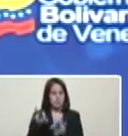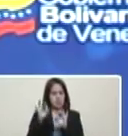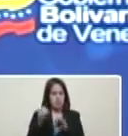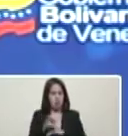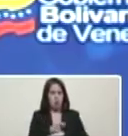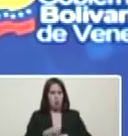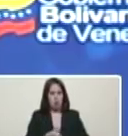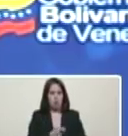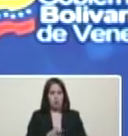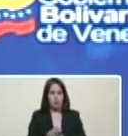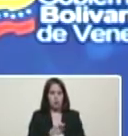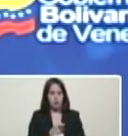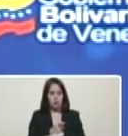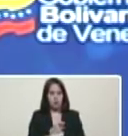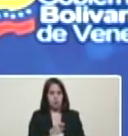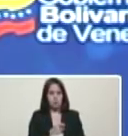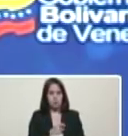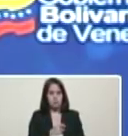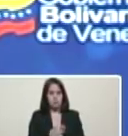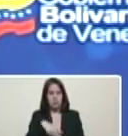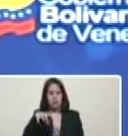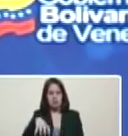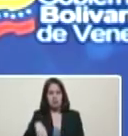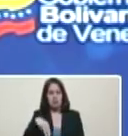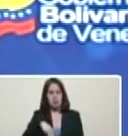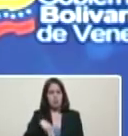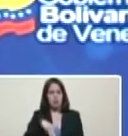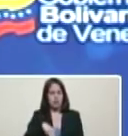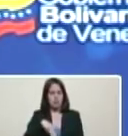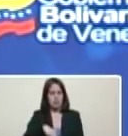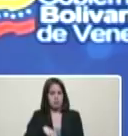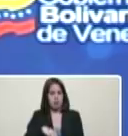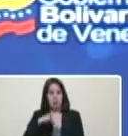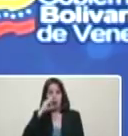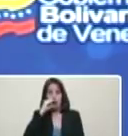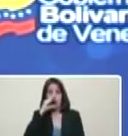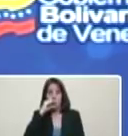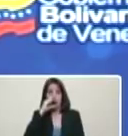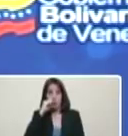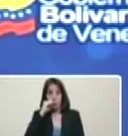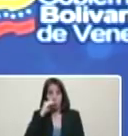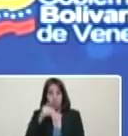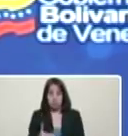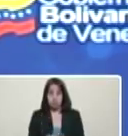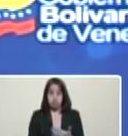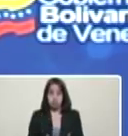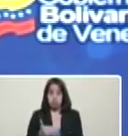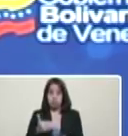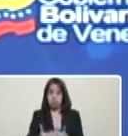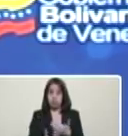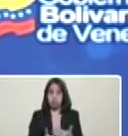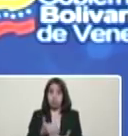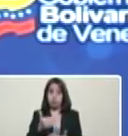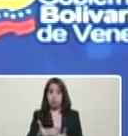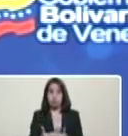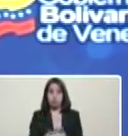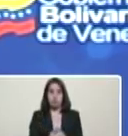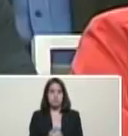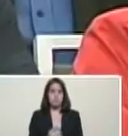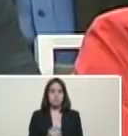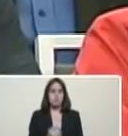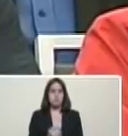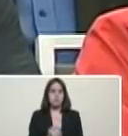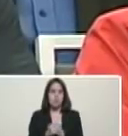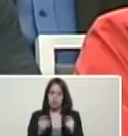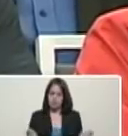gobernador del estado Miranda, compañero Héctor Rodríguez, que va adelante en la vanguardia con la creación